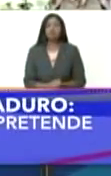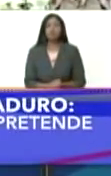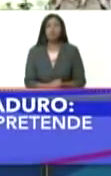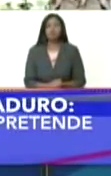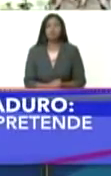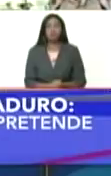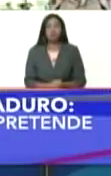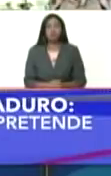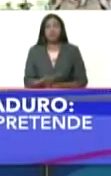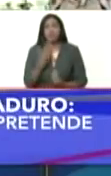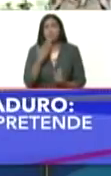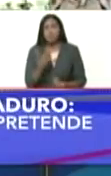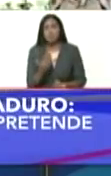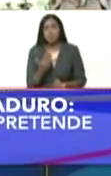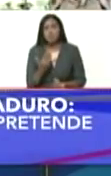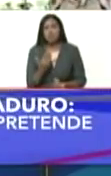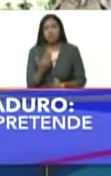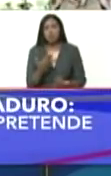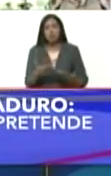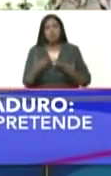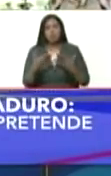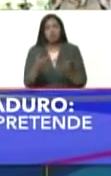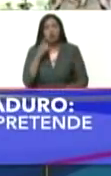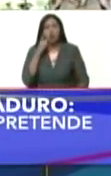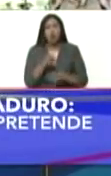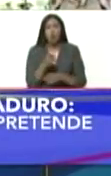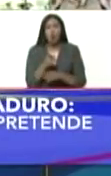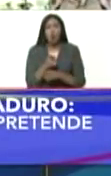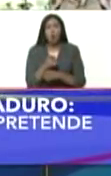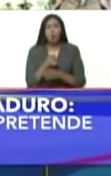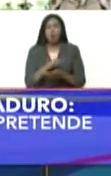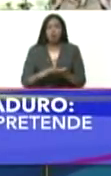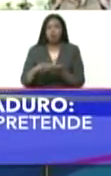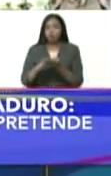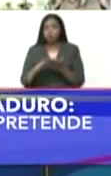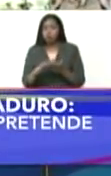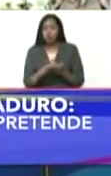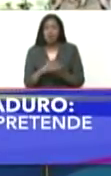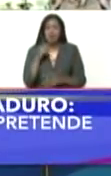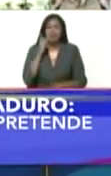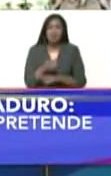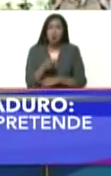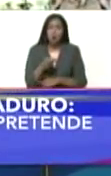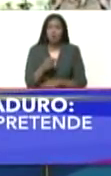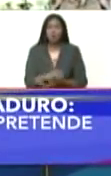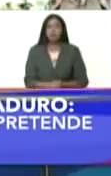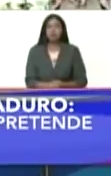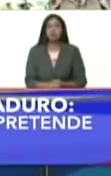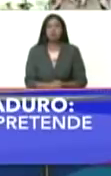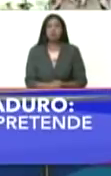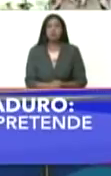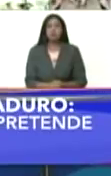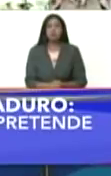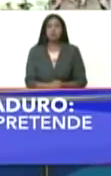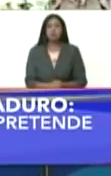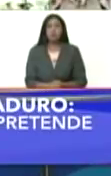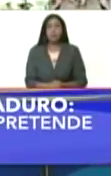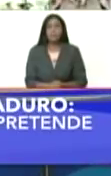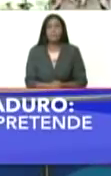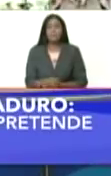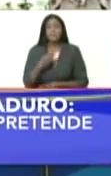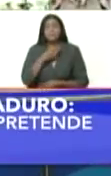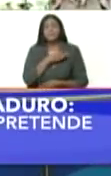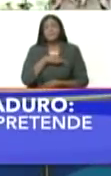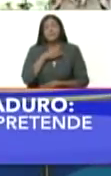una solicitud y darle una orden, ratificarle una orden al general Villarroel, ministro del